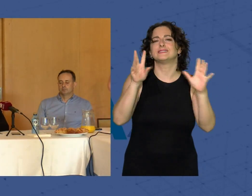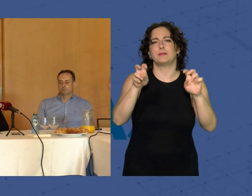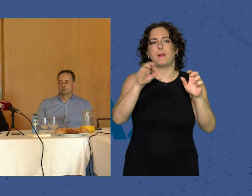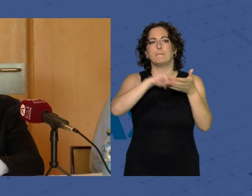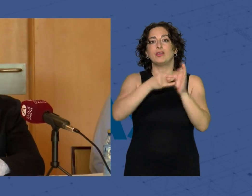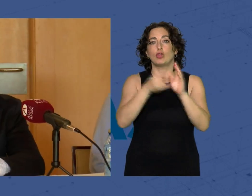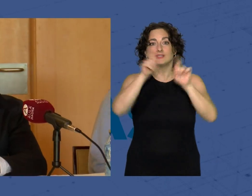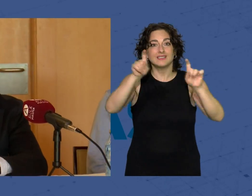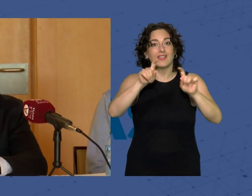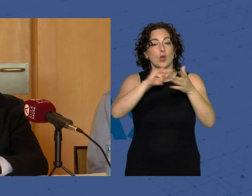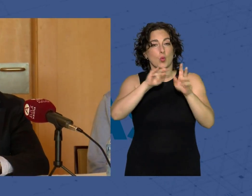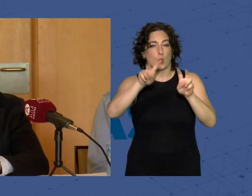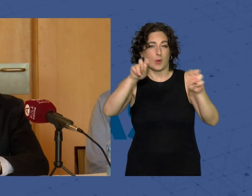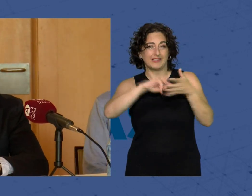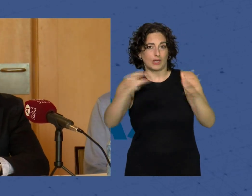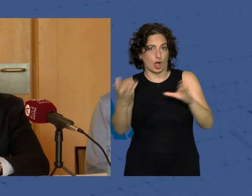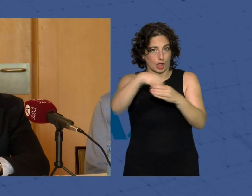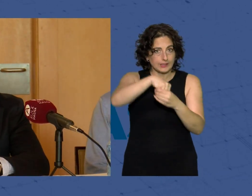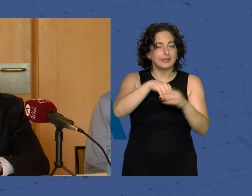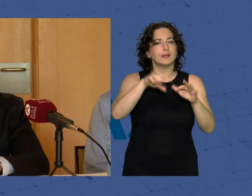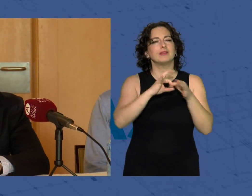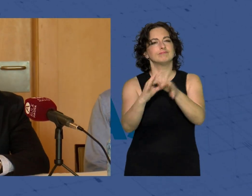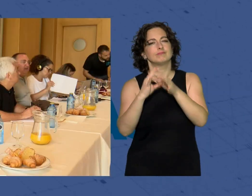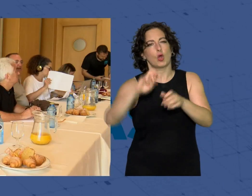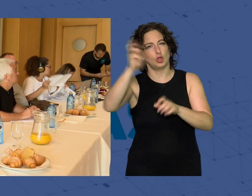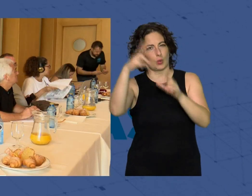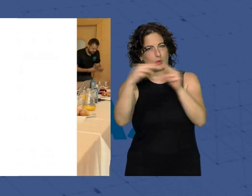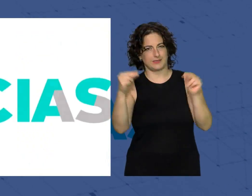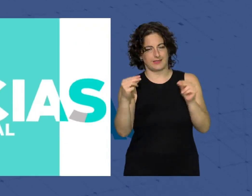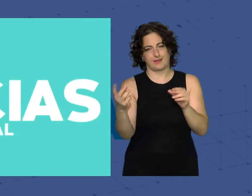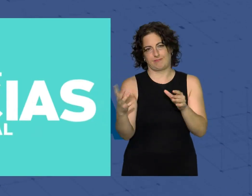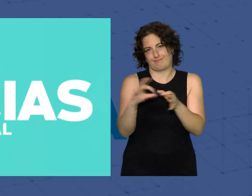nuevas tecnologías y una mayor sinergia con otras universidades.